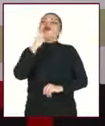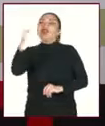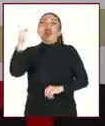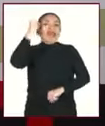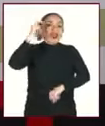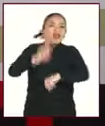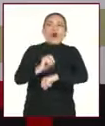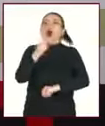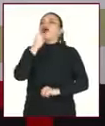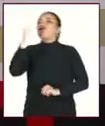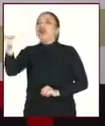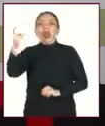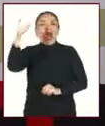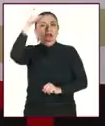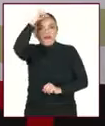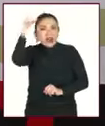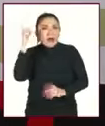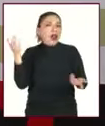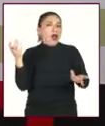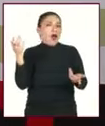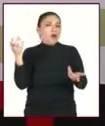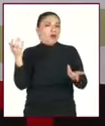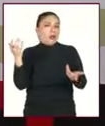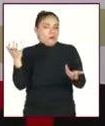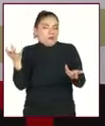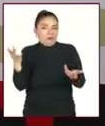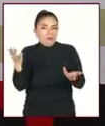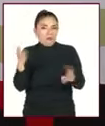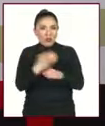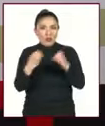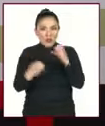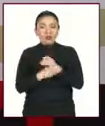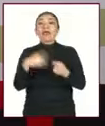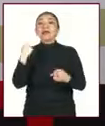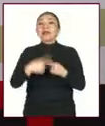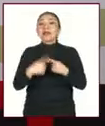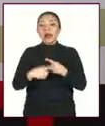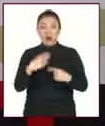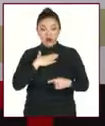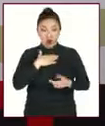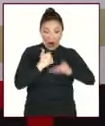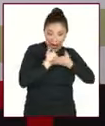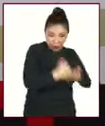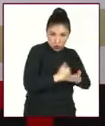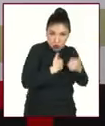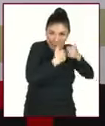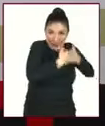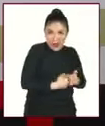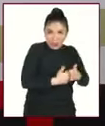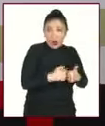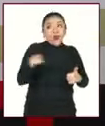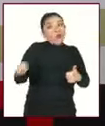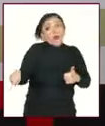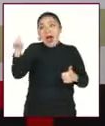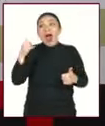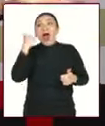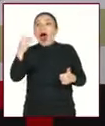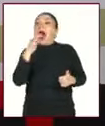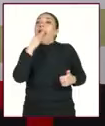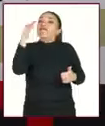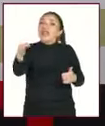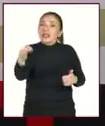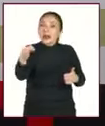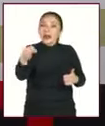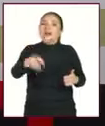ve y dile a la enfermera. Claro. Entonces, hacemos responsable a otra persona de que avise y